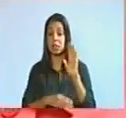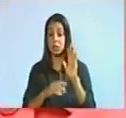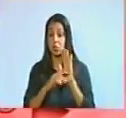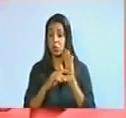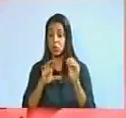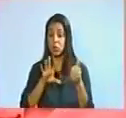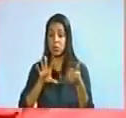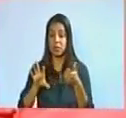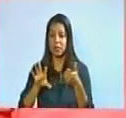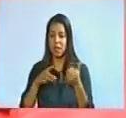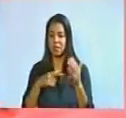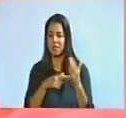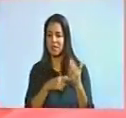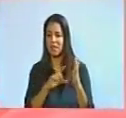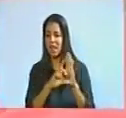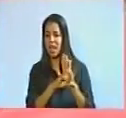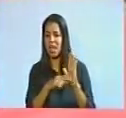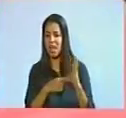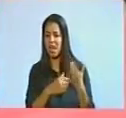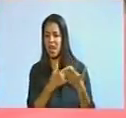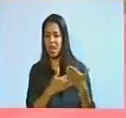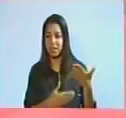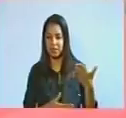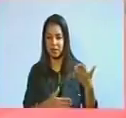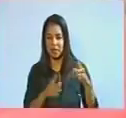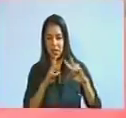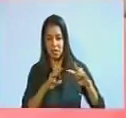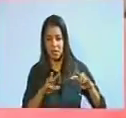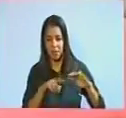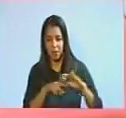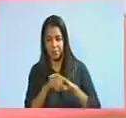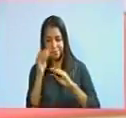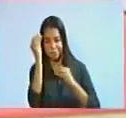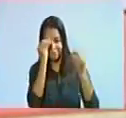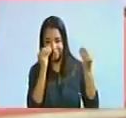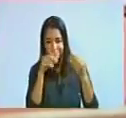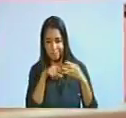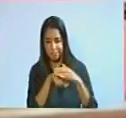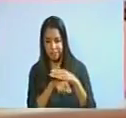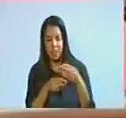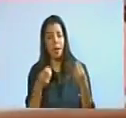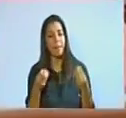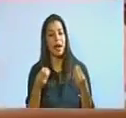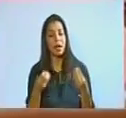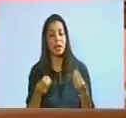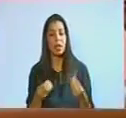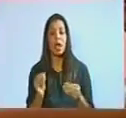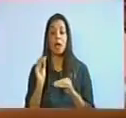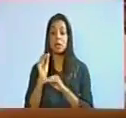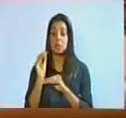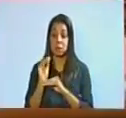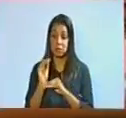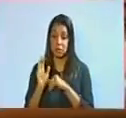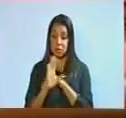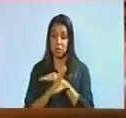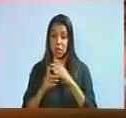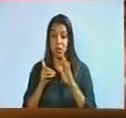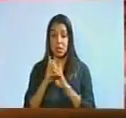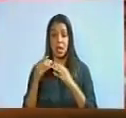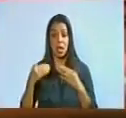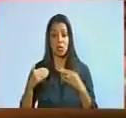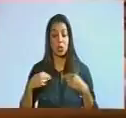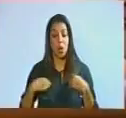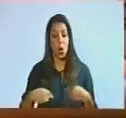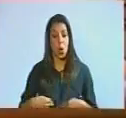debe interpretarse con la finalidad de garantizar la protección a los derechos humanos,